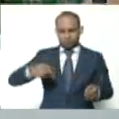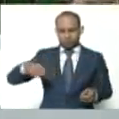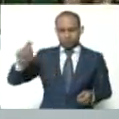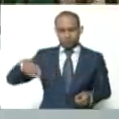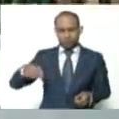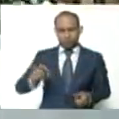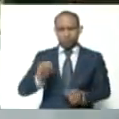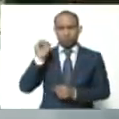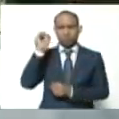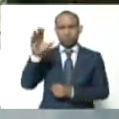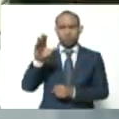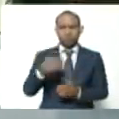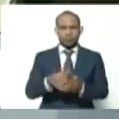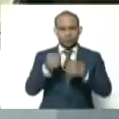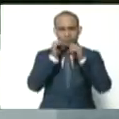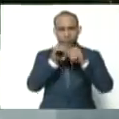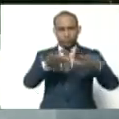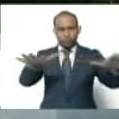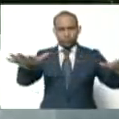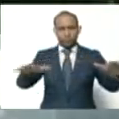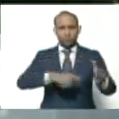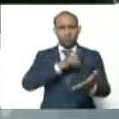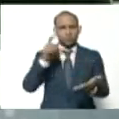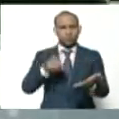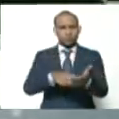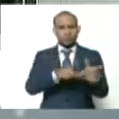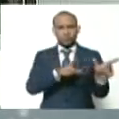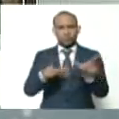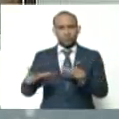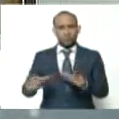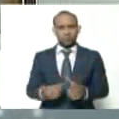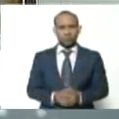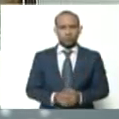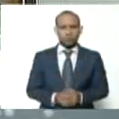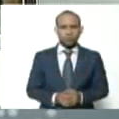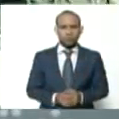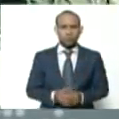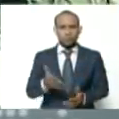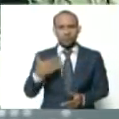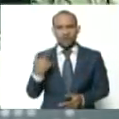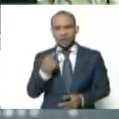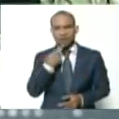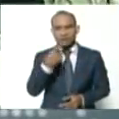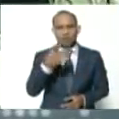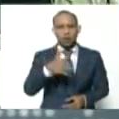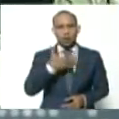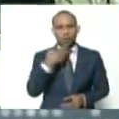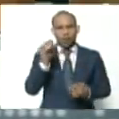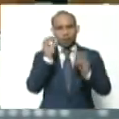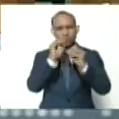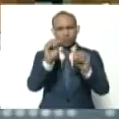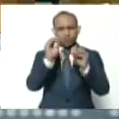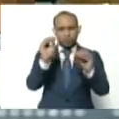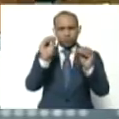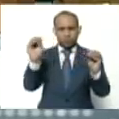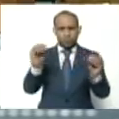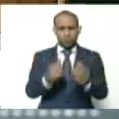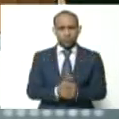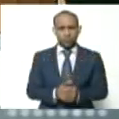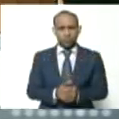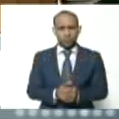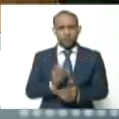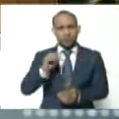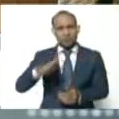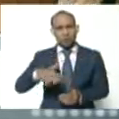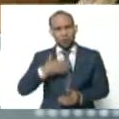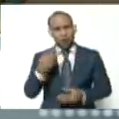y la mando a la Gaceta Oficial y punto. Quiere decir que ahora se pueden convocar, si así fuere